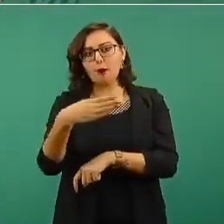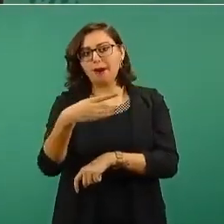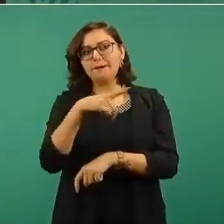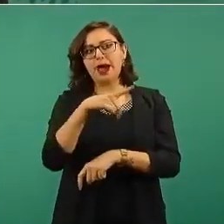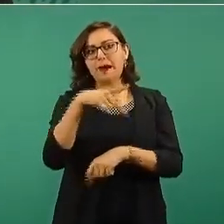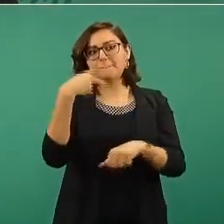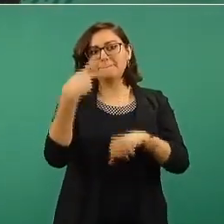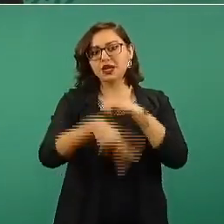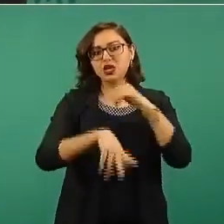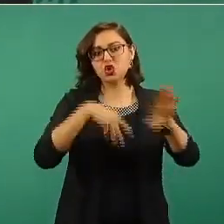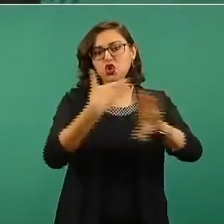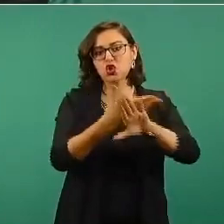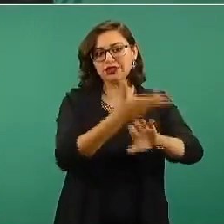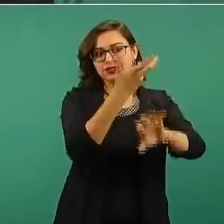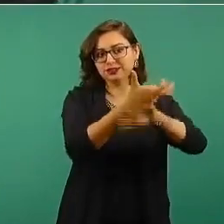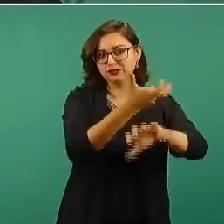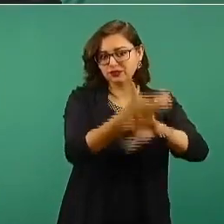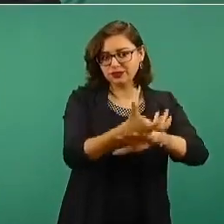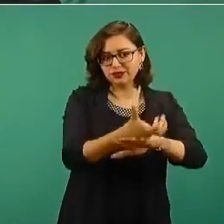¿Por qué